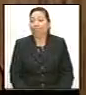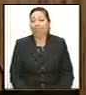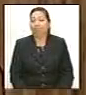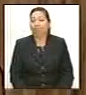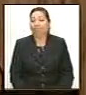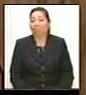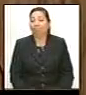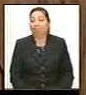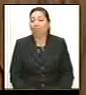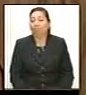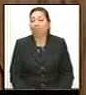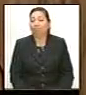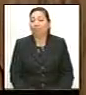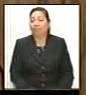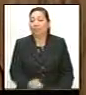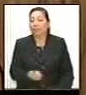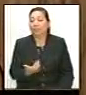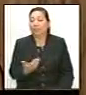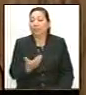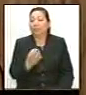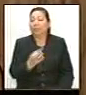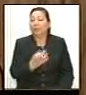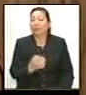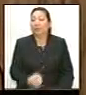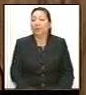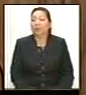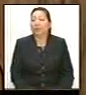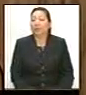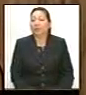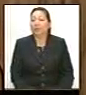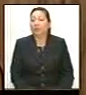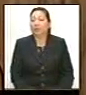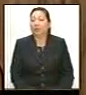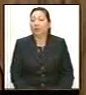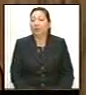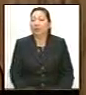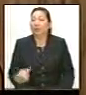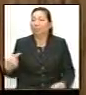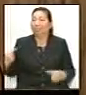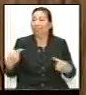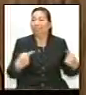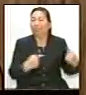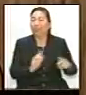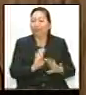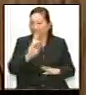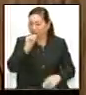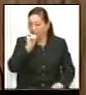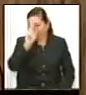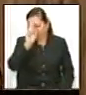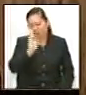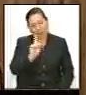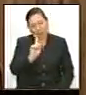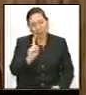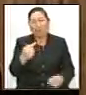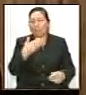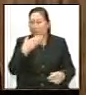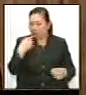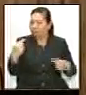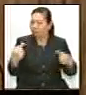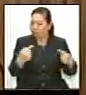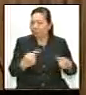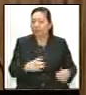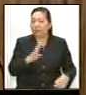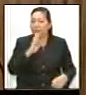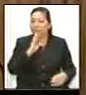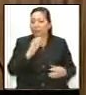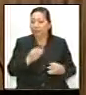yo no hago ninguna otra solicitud, sino de que no nos sigamos agrediendo y no nos sigamos faltando el respeto. Muchas gracias. Hay que quedarse en